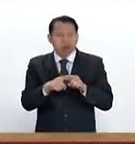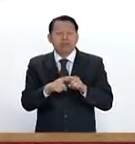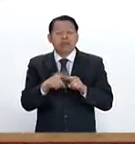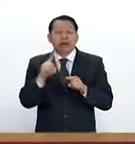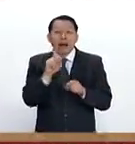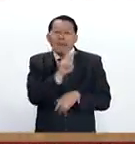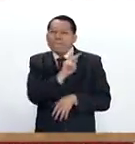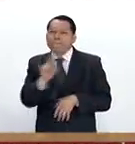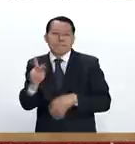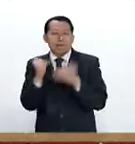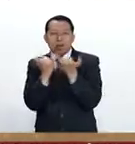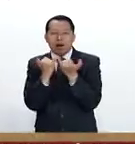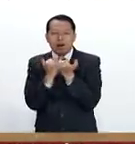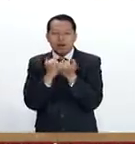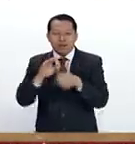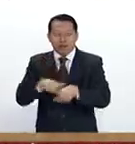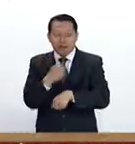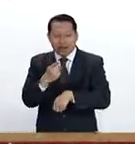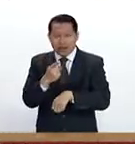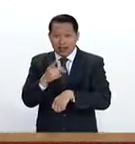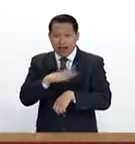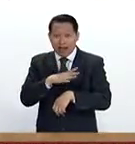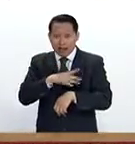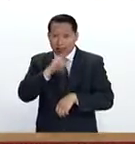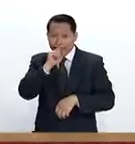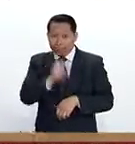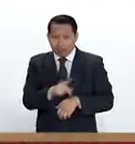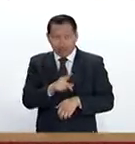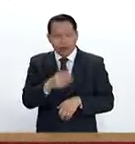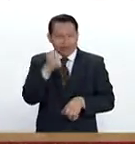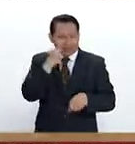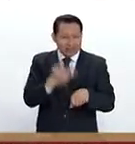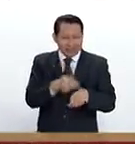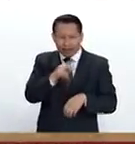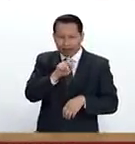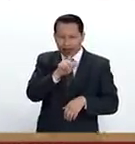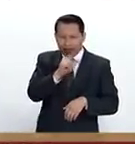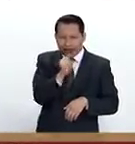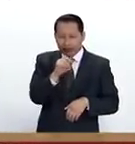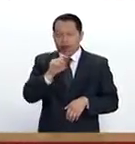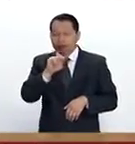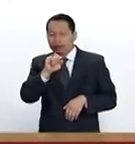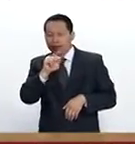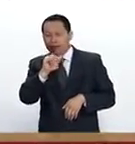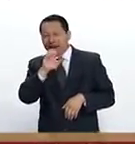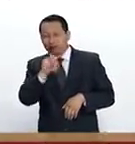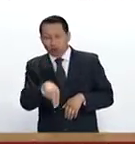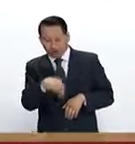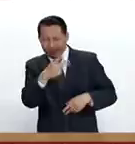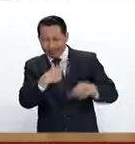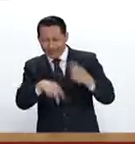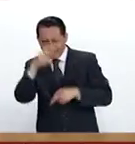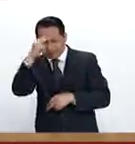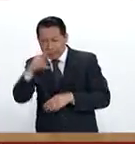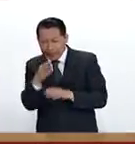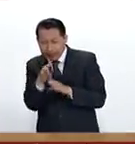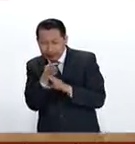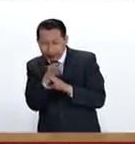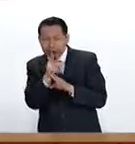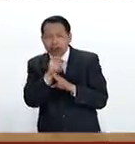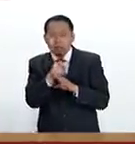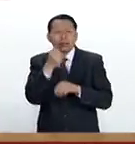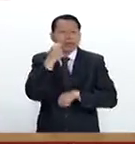algo similar. Días antes de la visita de los secretarios Kelly y Tillerson a México, precisamente el secretario